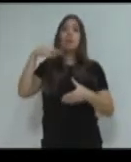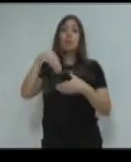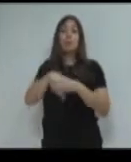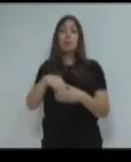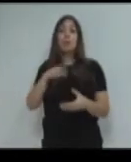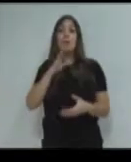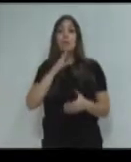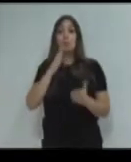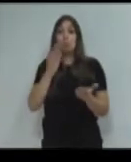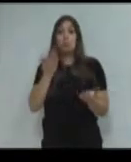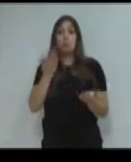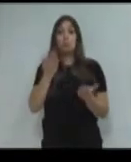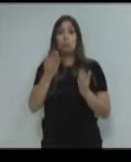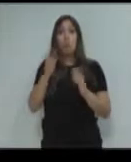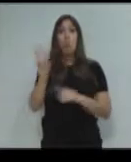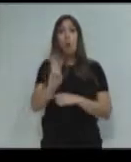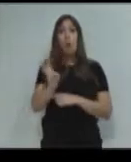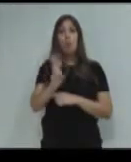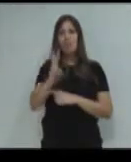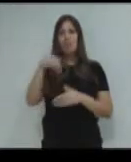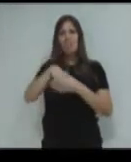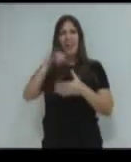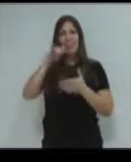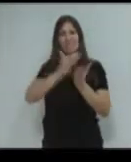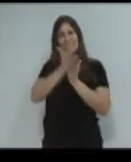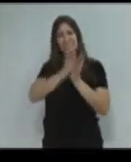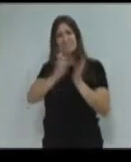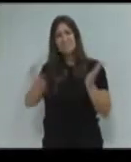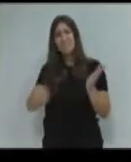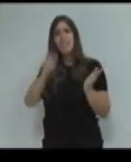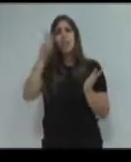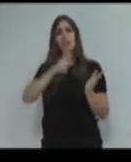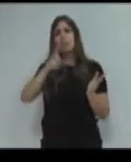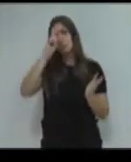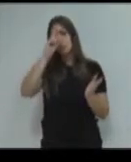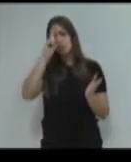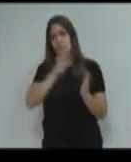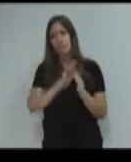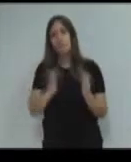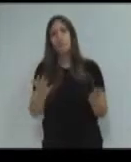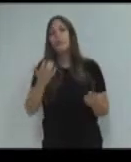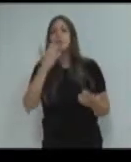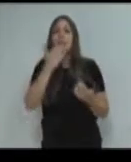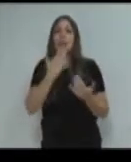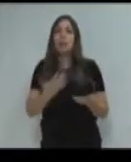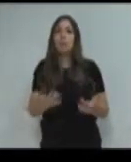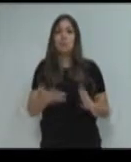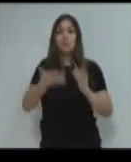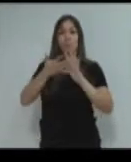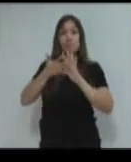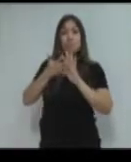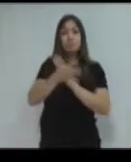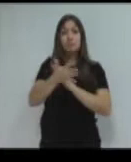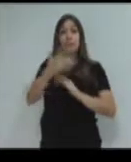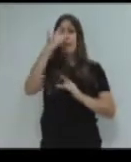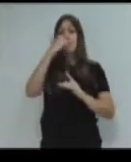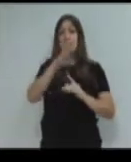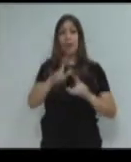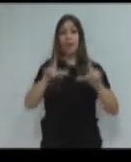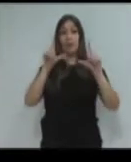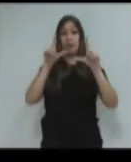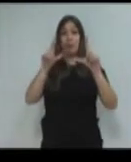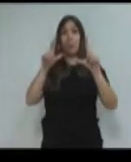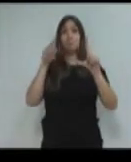propiedades del Word. Es decir, nadie sabe que puedes meter una descripción o una imagen,